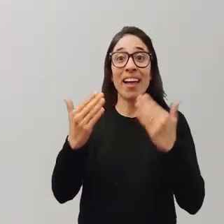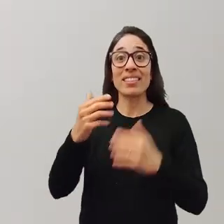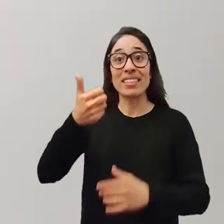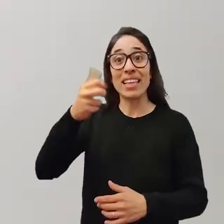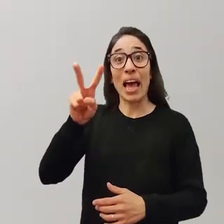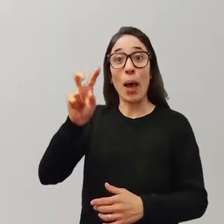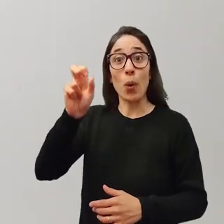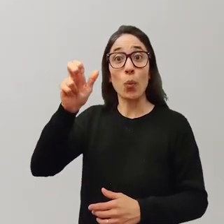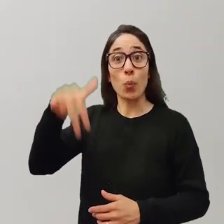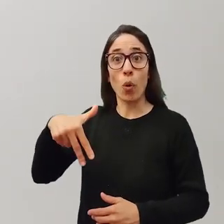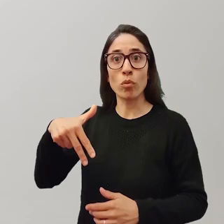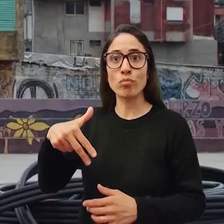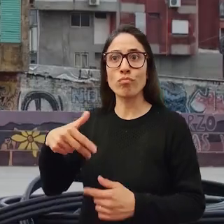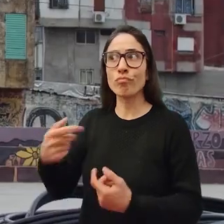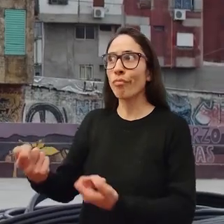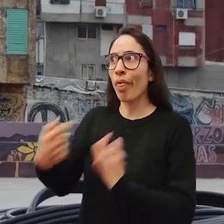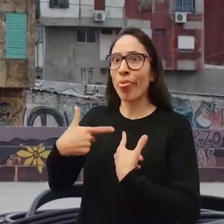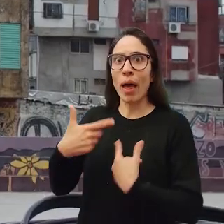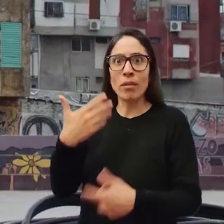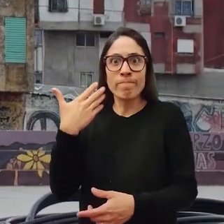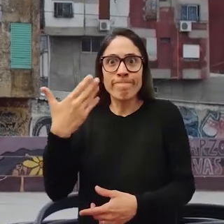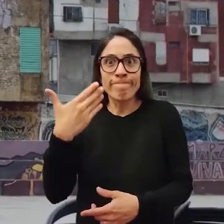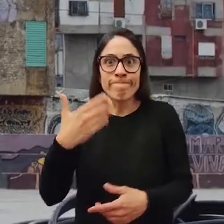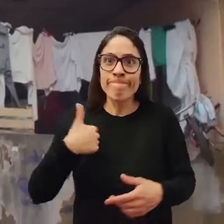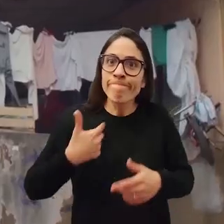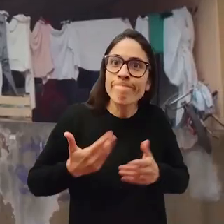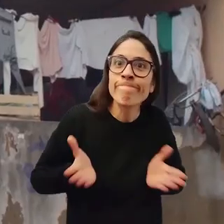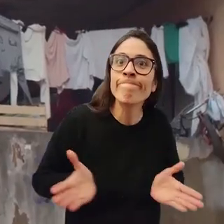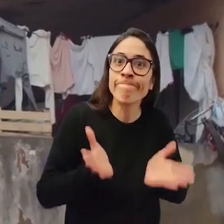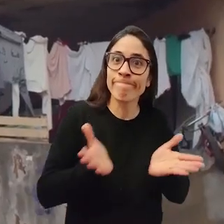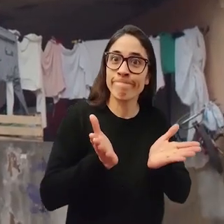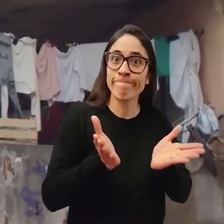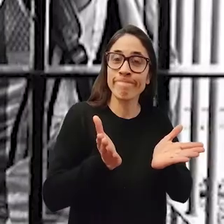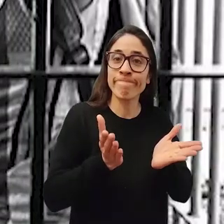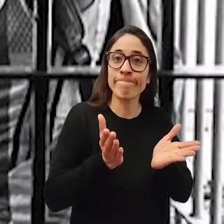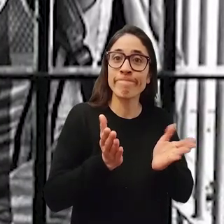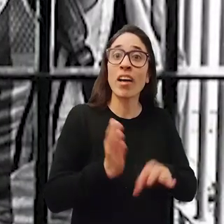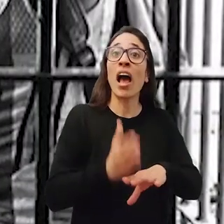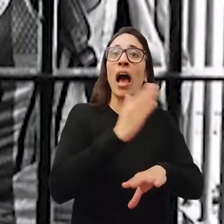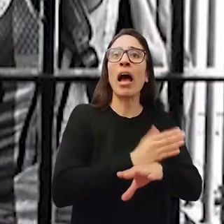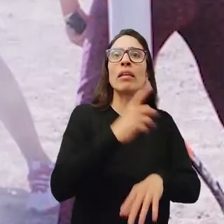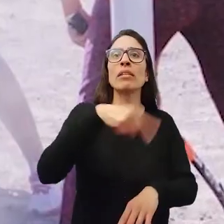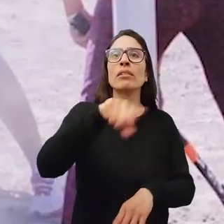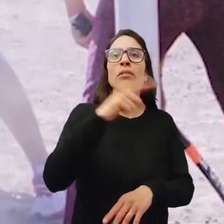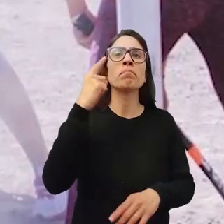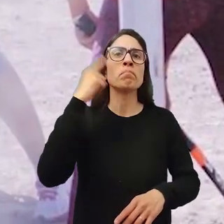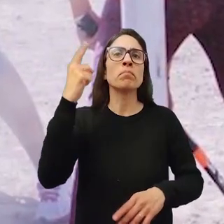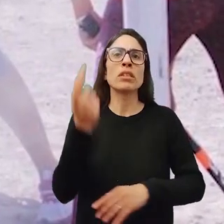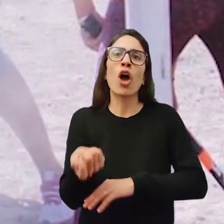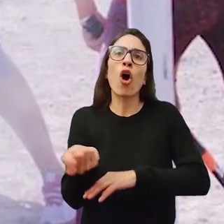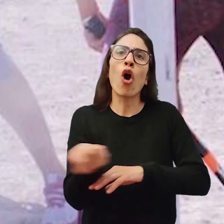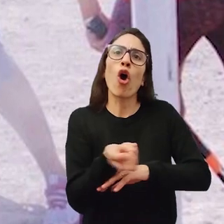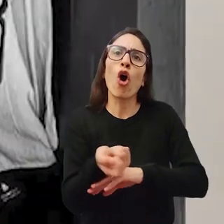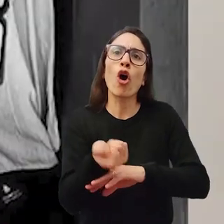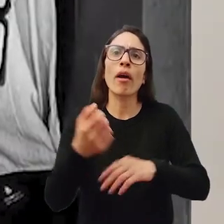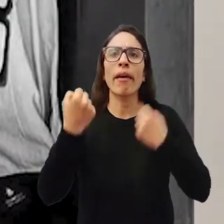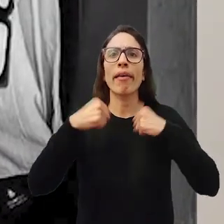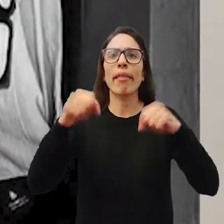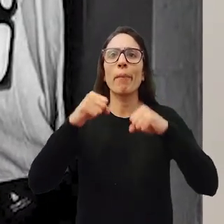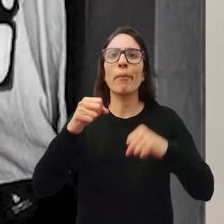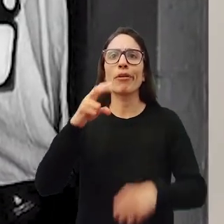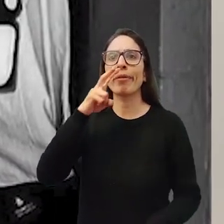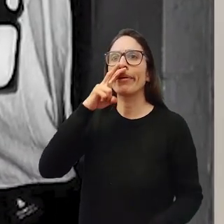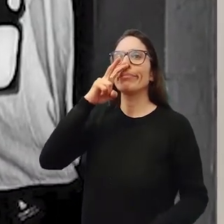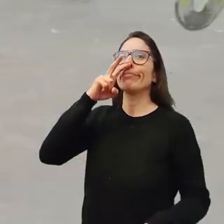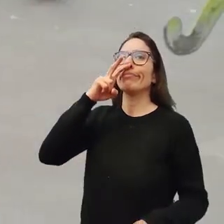de decir, bueno, dale, chicas, vieron que se pueden. Y para ellos el hockey era un deporte de elite. Y bueno, están con todos los palos, las canilleras, las